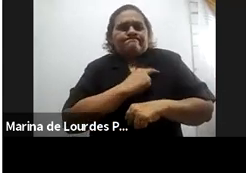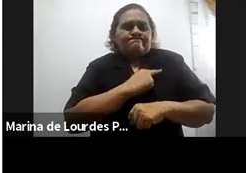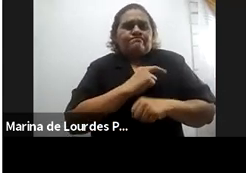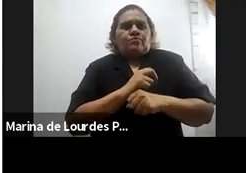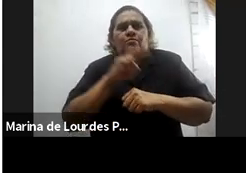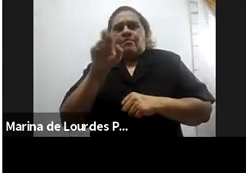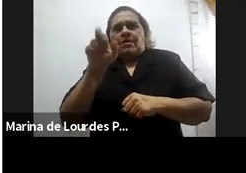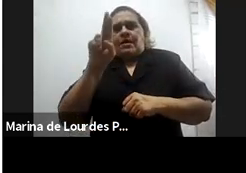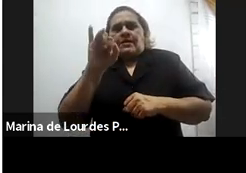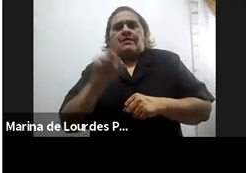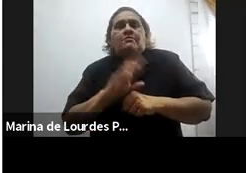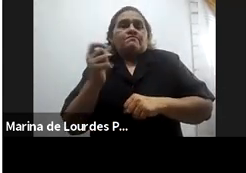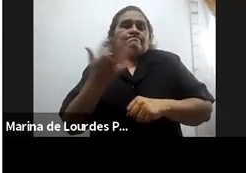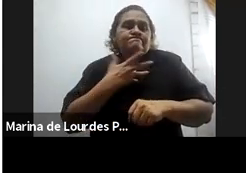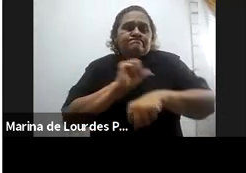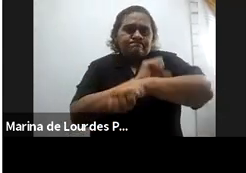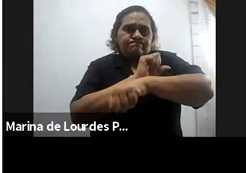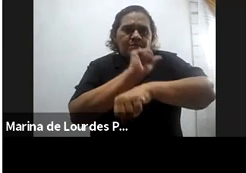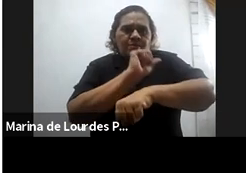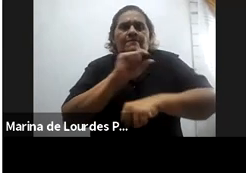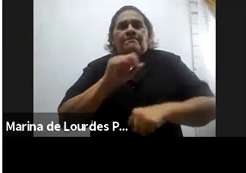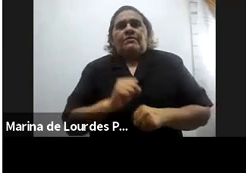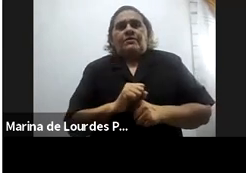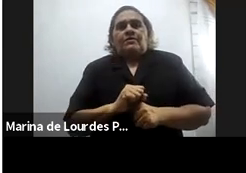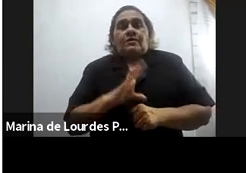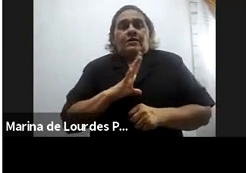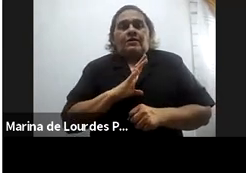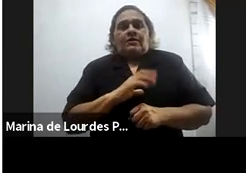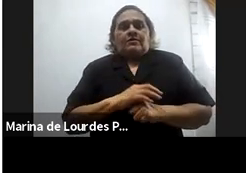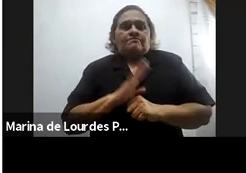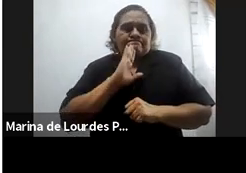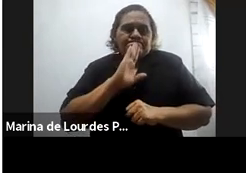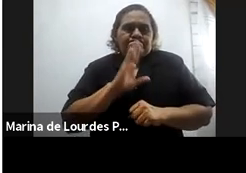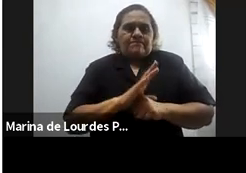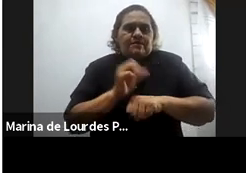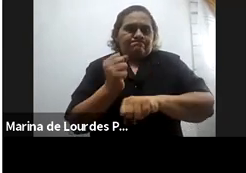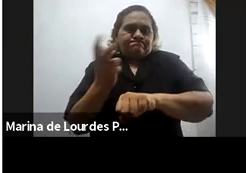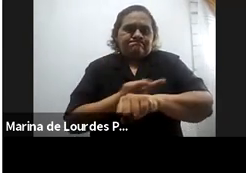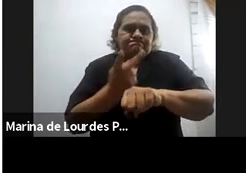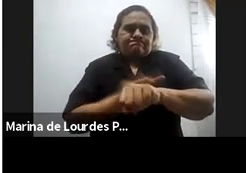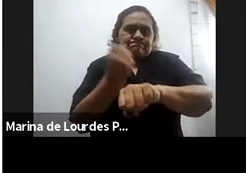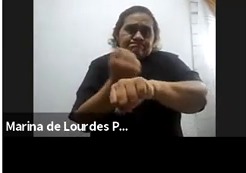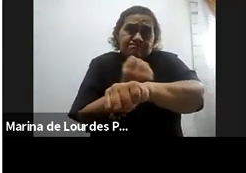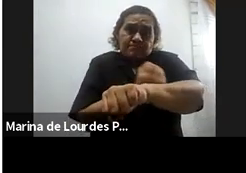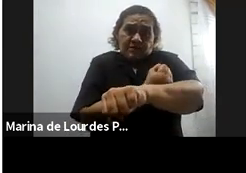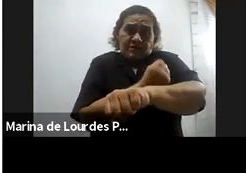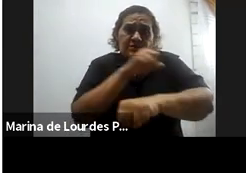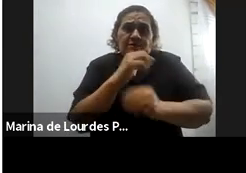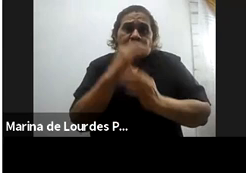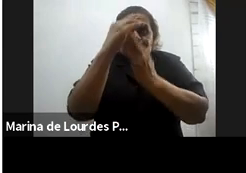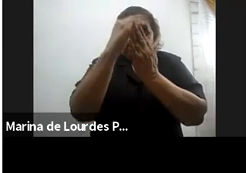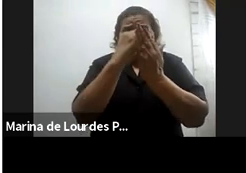Cuando tenemos hipertensión o dislipidemias, hay una mala circulación sanguínea y eso por supuesto que disminuye